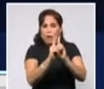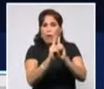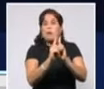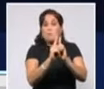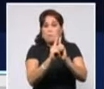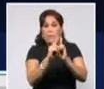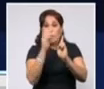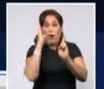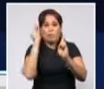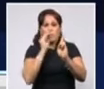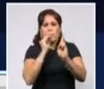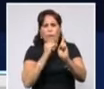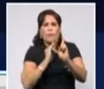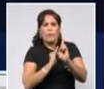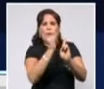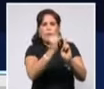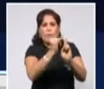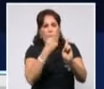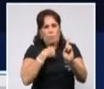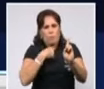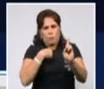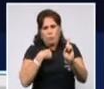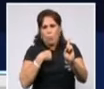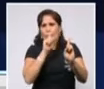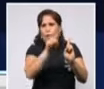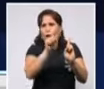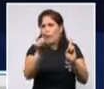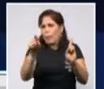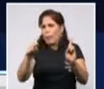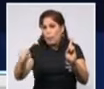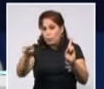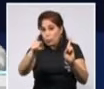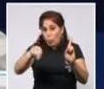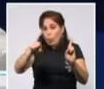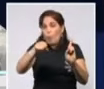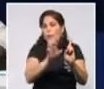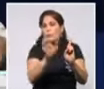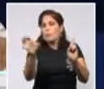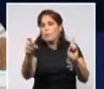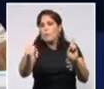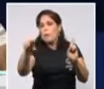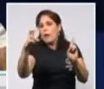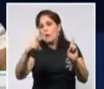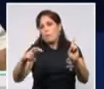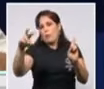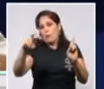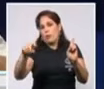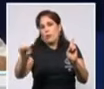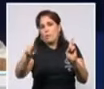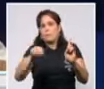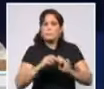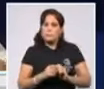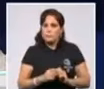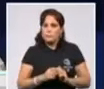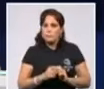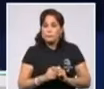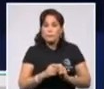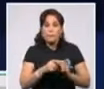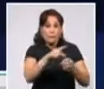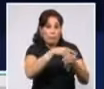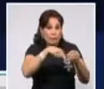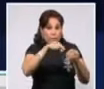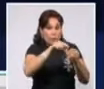sido positivo, pues es importante que se pueda estudiar. En 4 de las